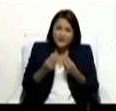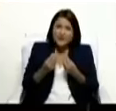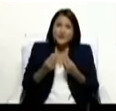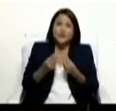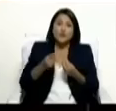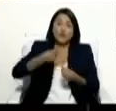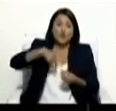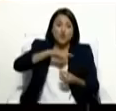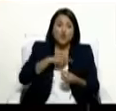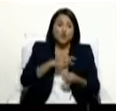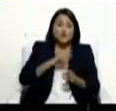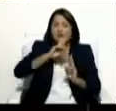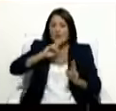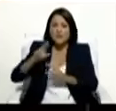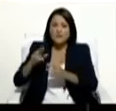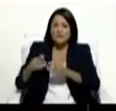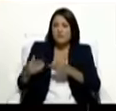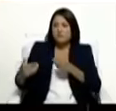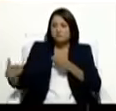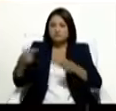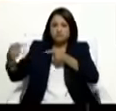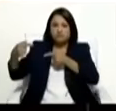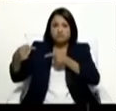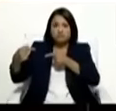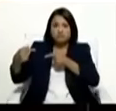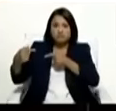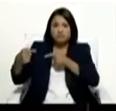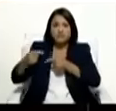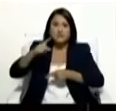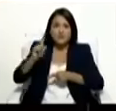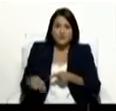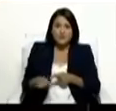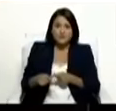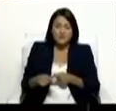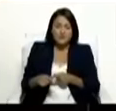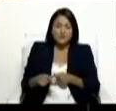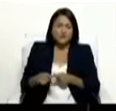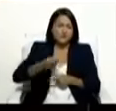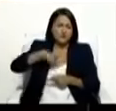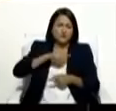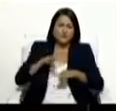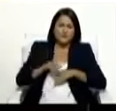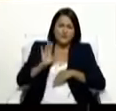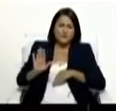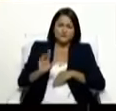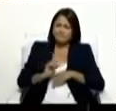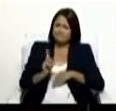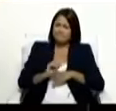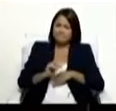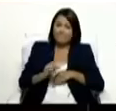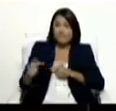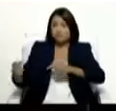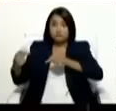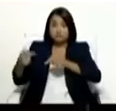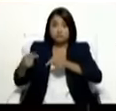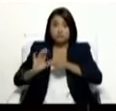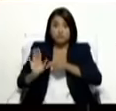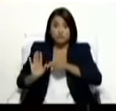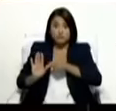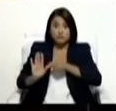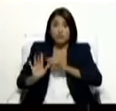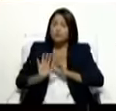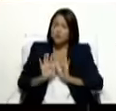nosotros respondamos de manera fuerte también. No lo vamos a hacer, sino de